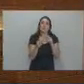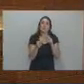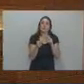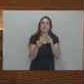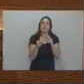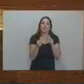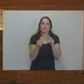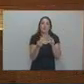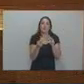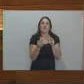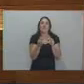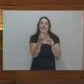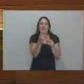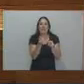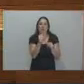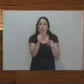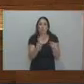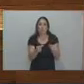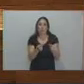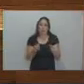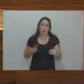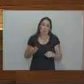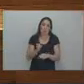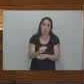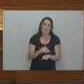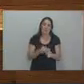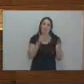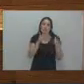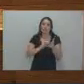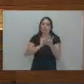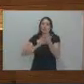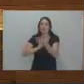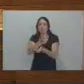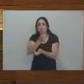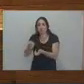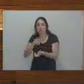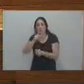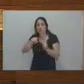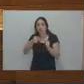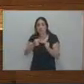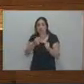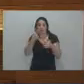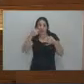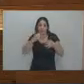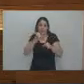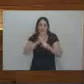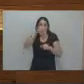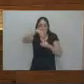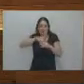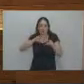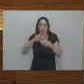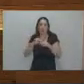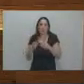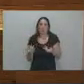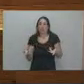destinar dinero de las partidas presupuestarias del Parlamento a contratar asesores que van a realizar labores de partido. Si hace falta reforzar las funciones